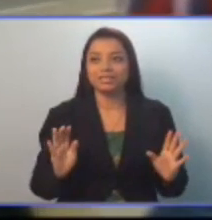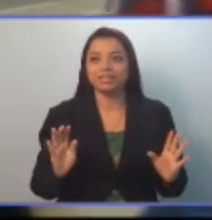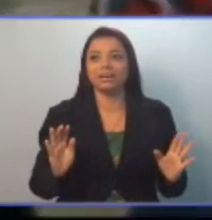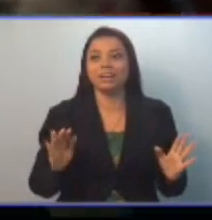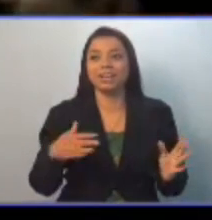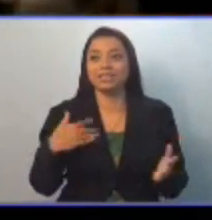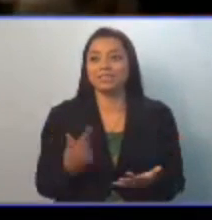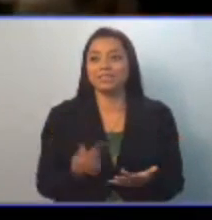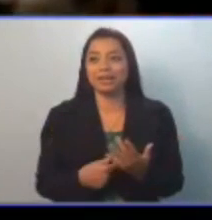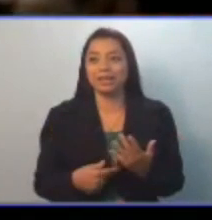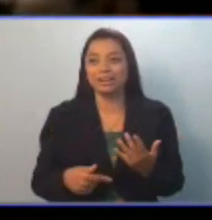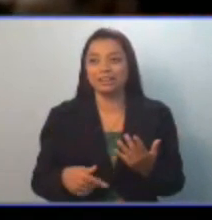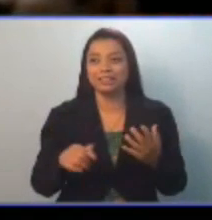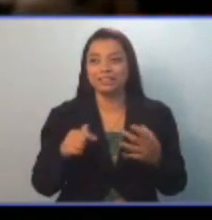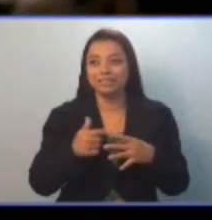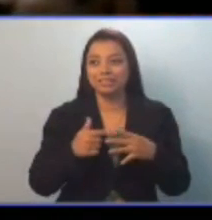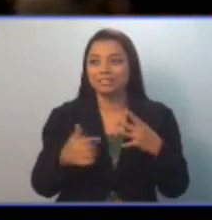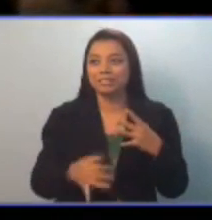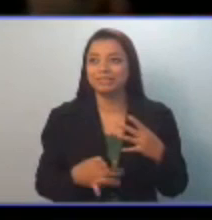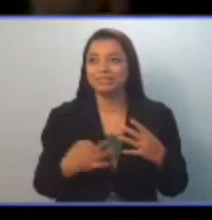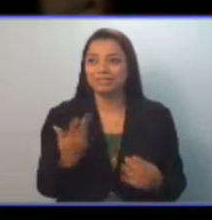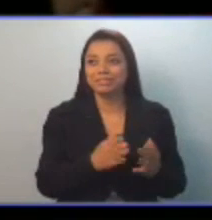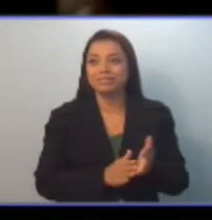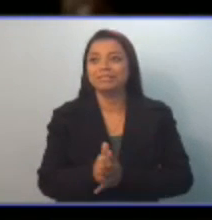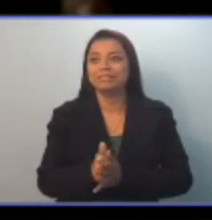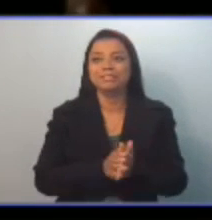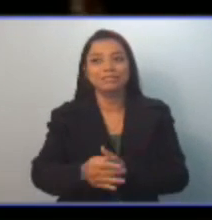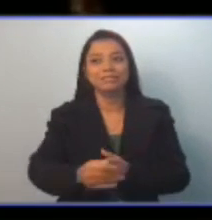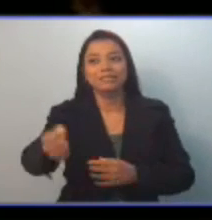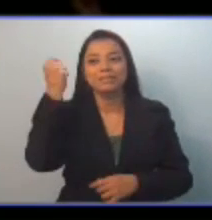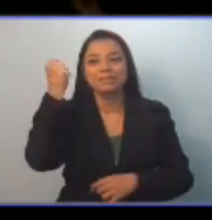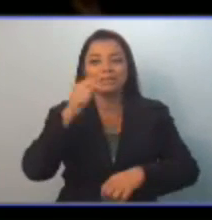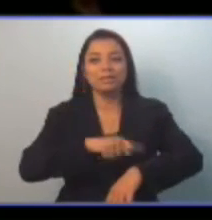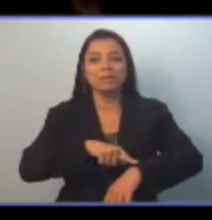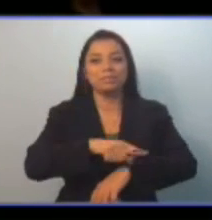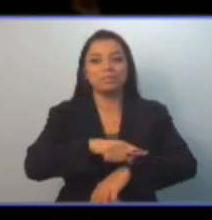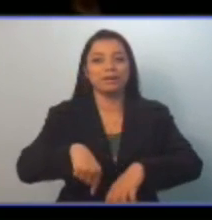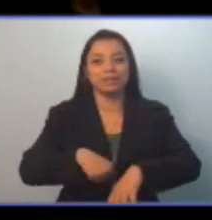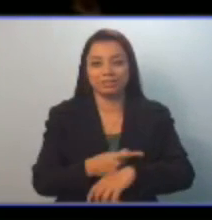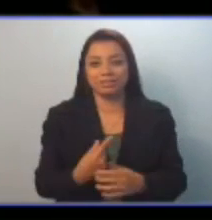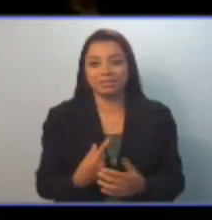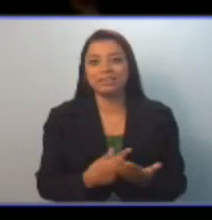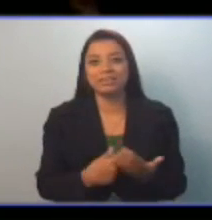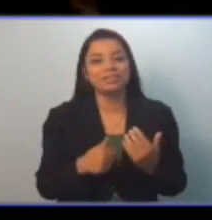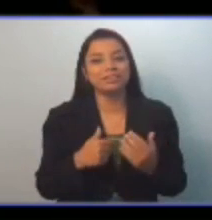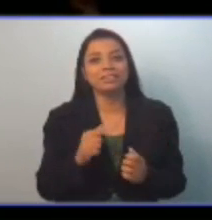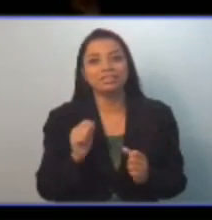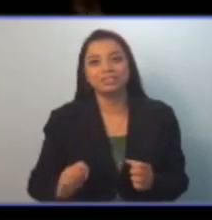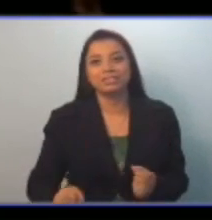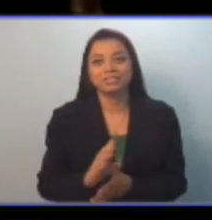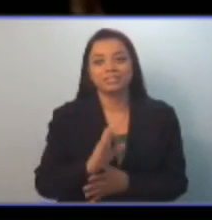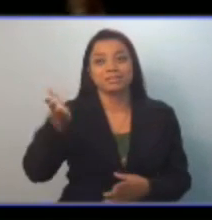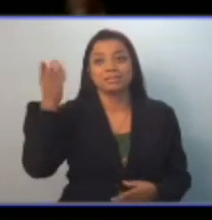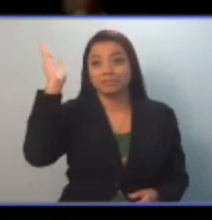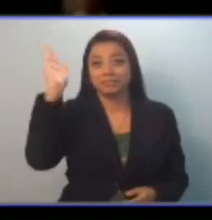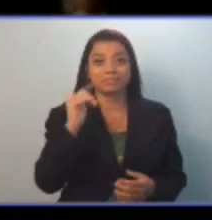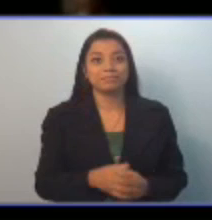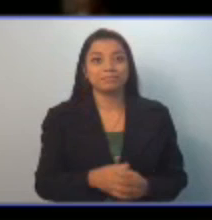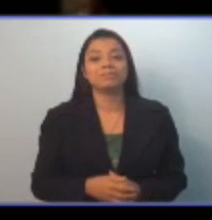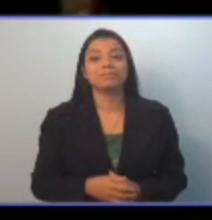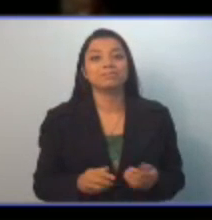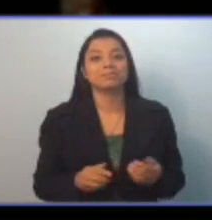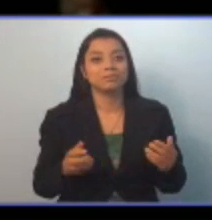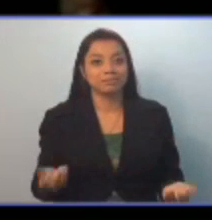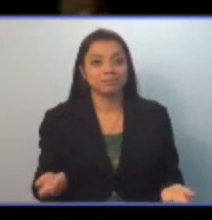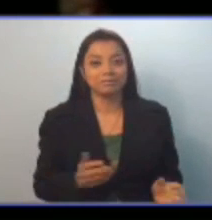los aspectos que pueden ser importantes a la hora de presentar pruebas en los diferentes casos que se ventilan en el